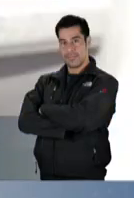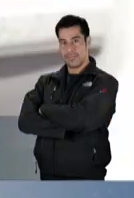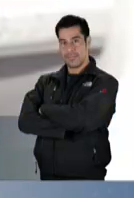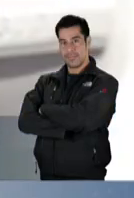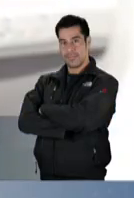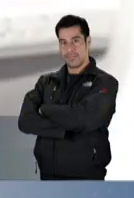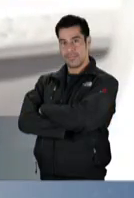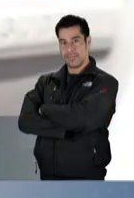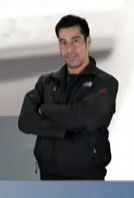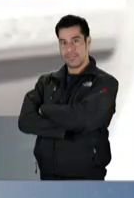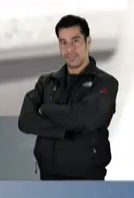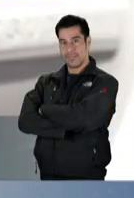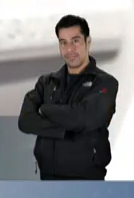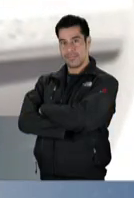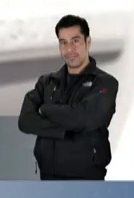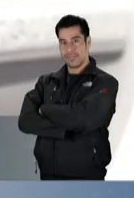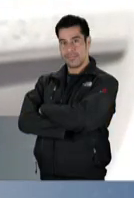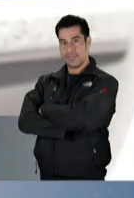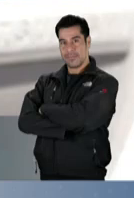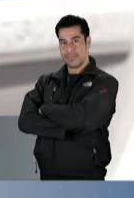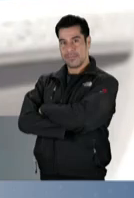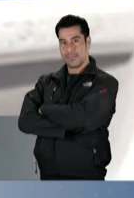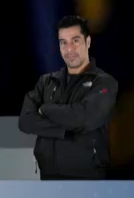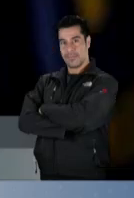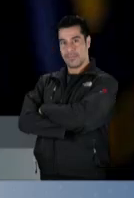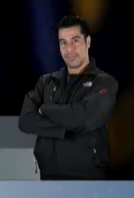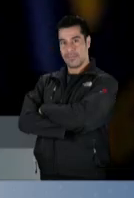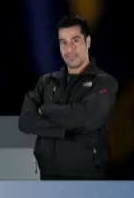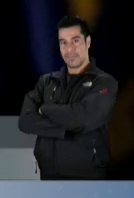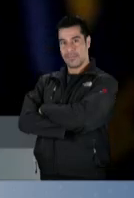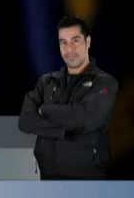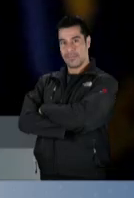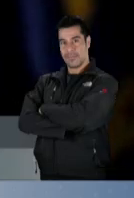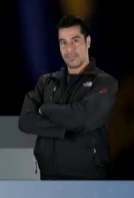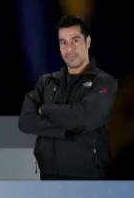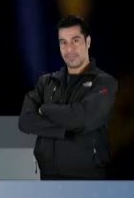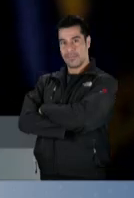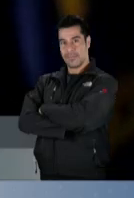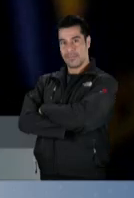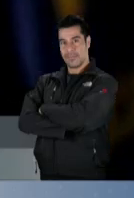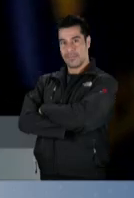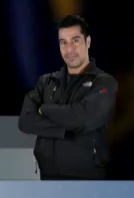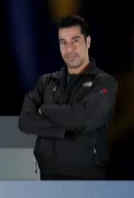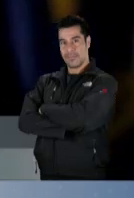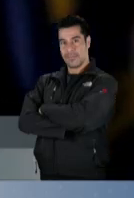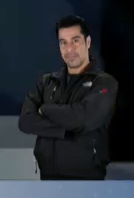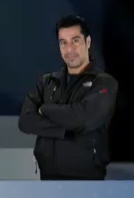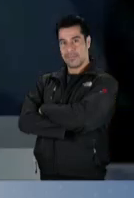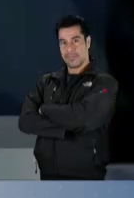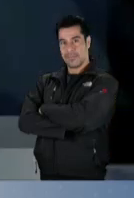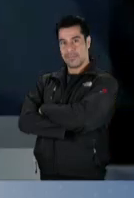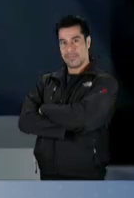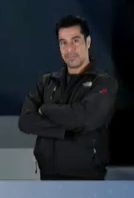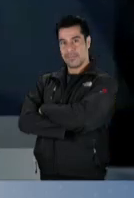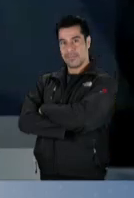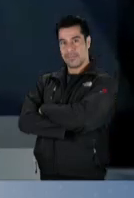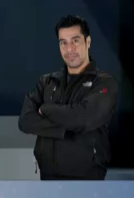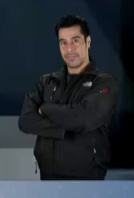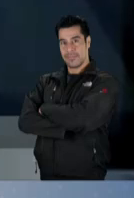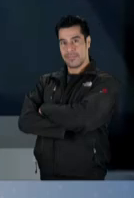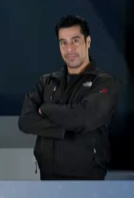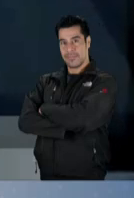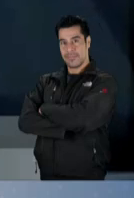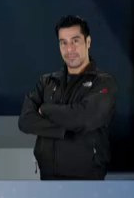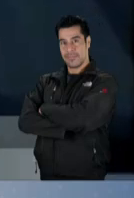cierto, y con toda la paciencia y el tiempo a su favor, comenzaron a revisar las dependencias. Finalmente huyeron con una cantidad